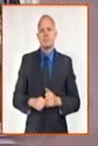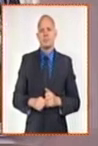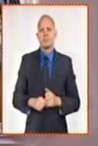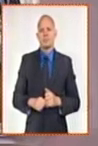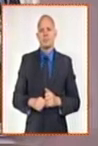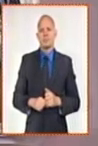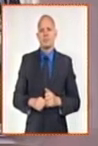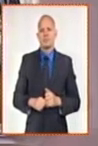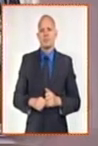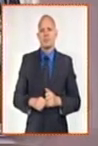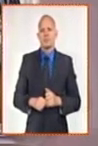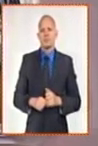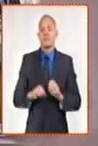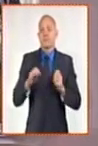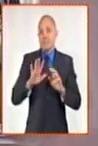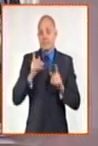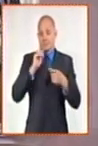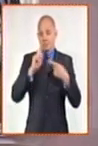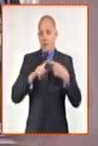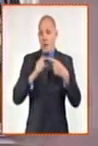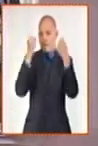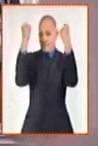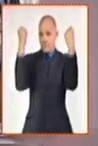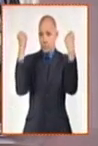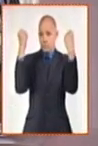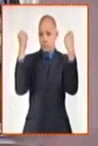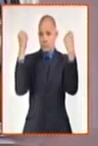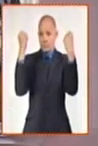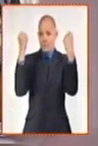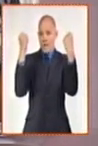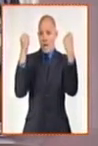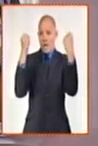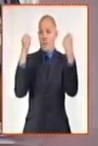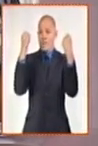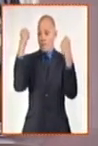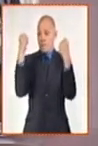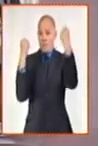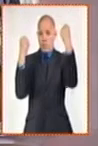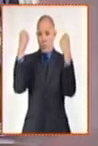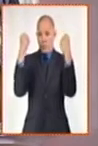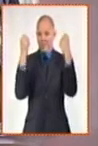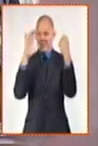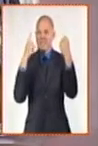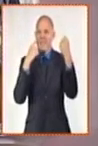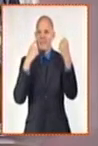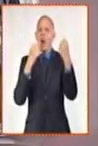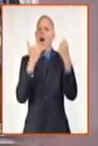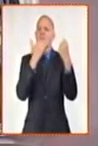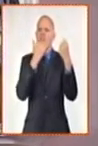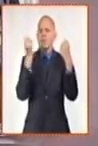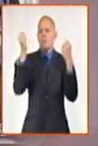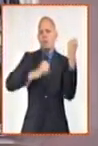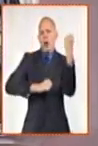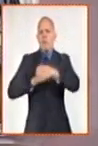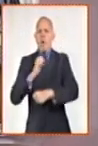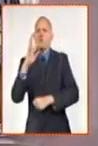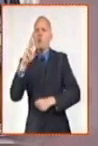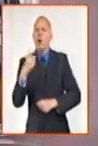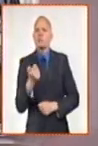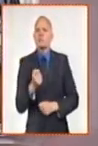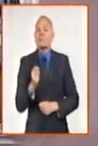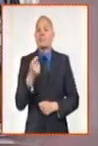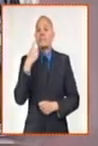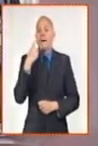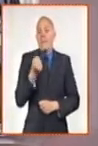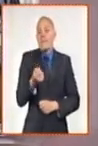que tienen mayores afectaciones. En el caso de los postes, tenemos casi 5.000 postes, 4.985 postes que se